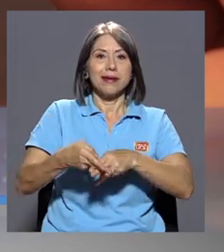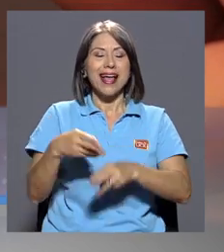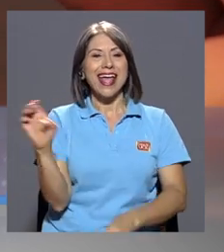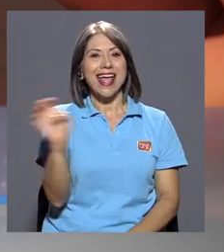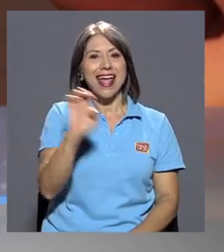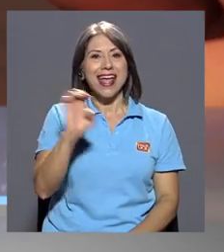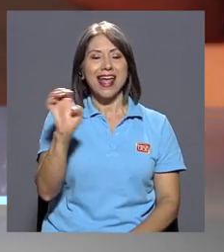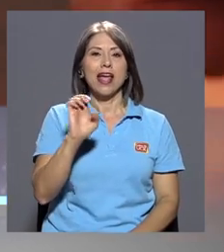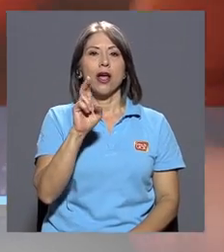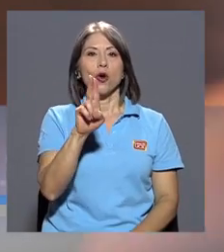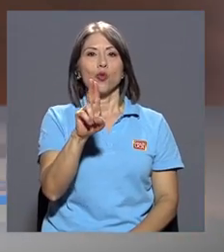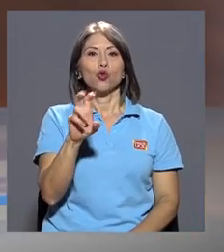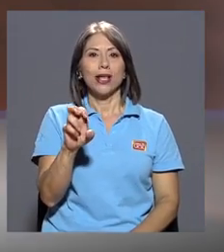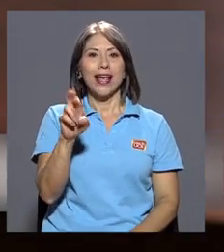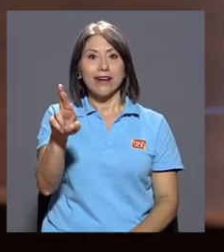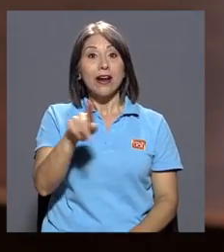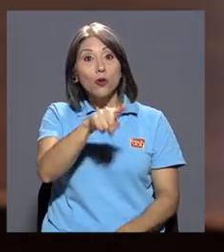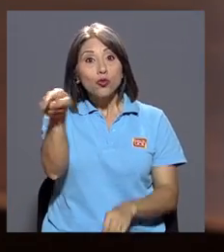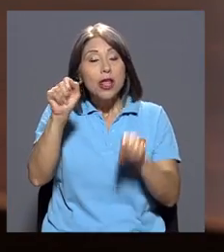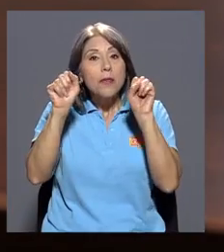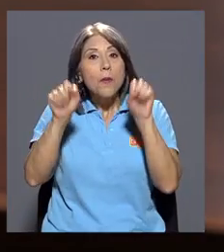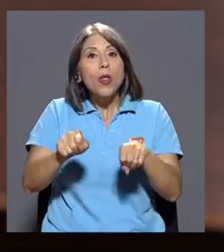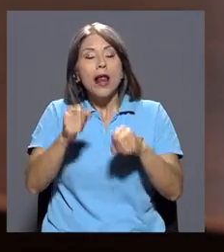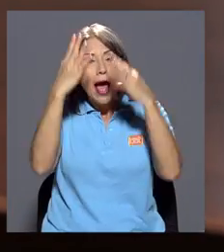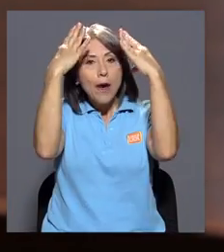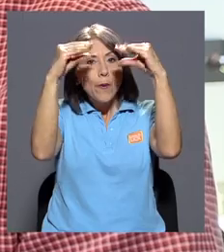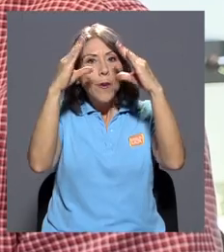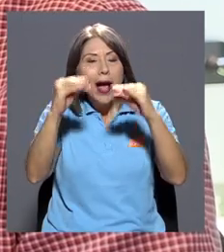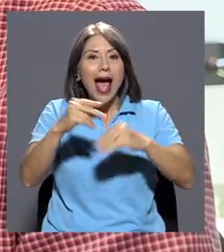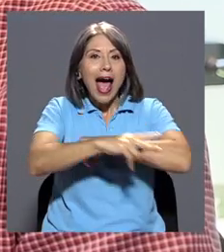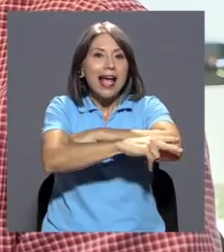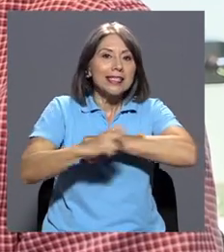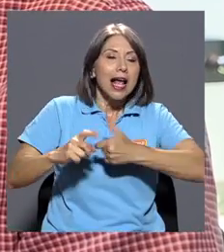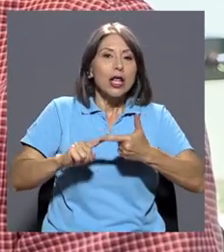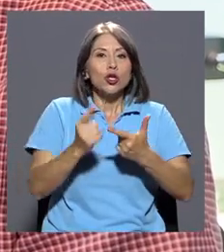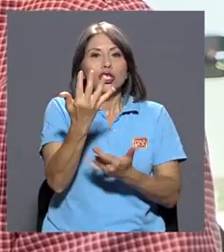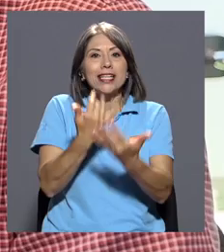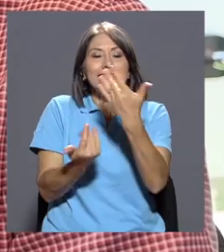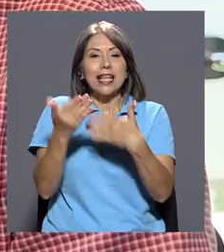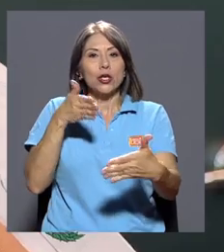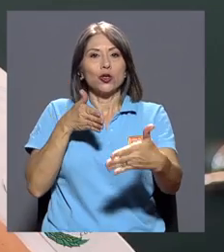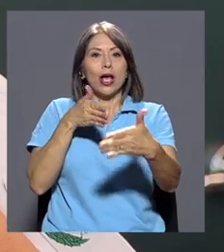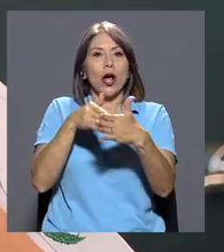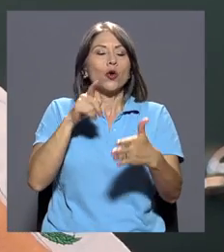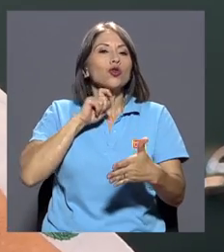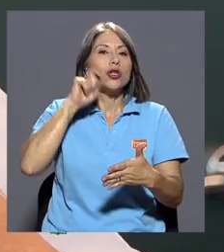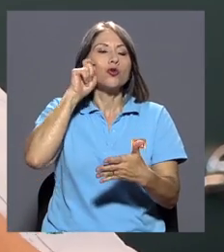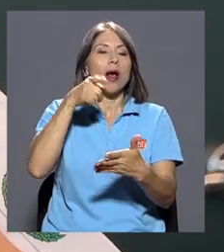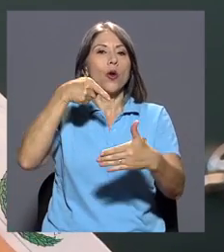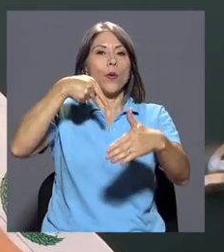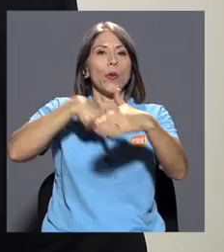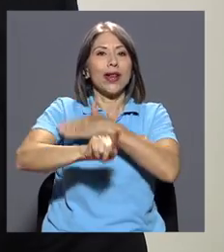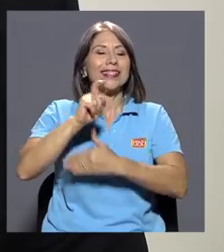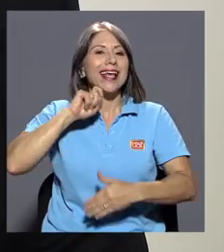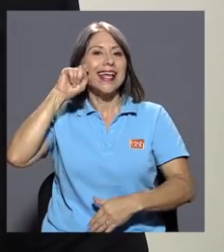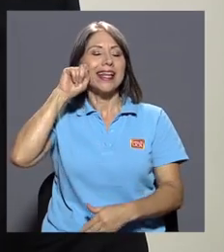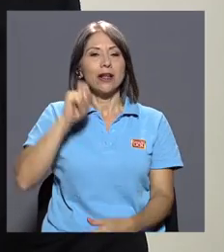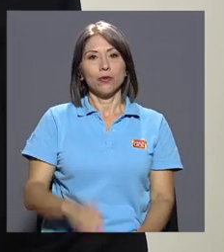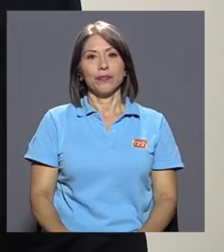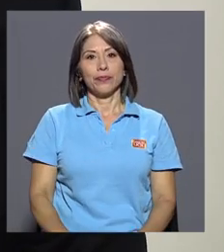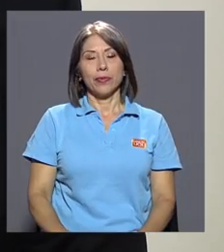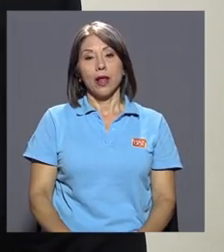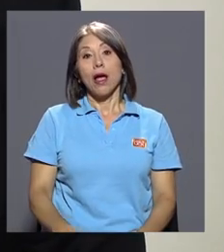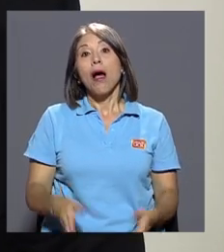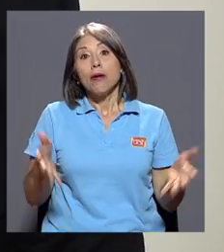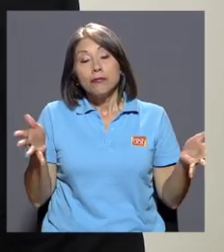UCR, en la cual usted podrá reportar asaltos, incendios, acoso sexual o violencia de género. La motivación